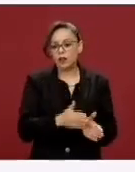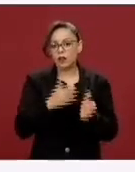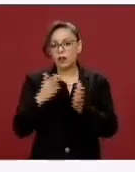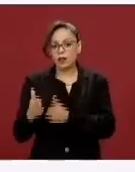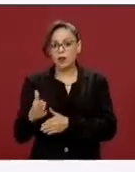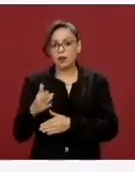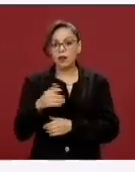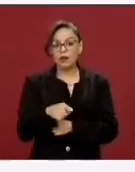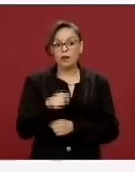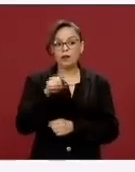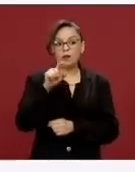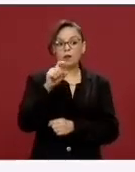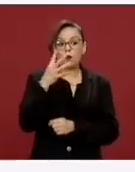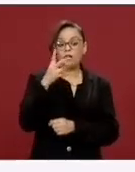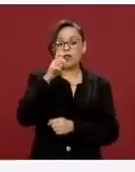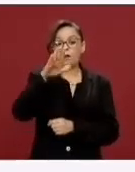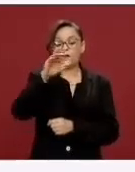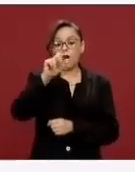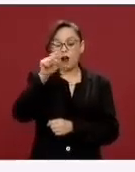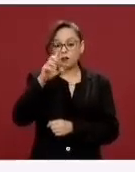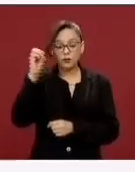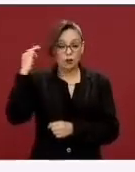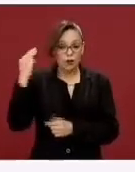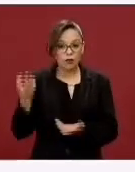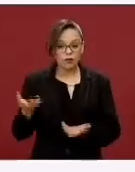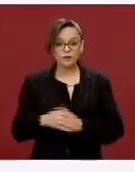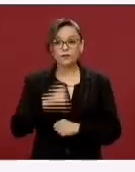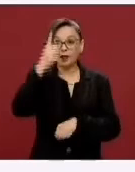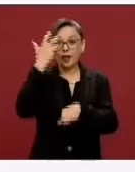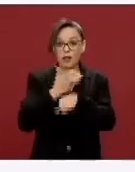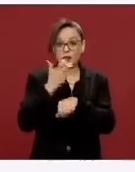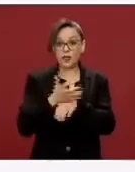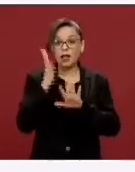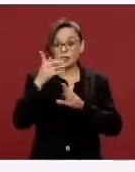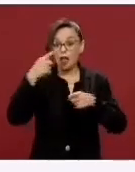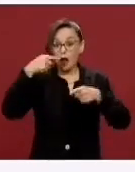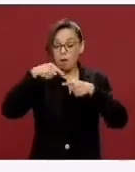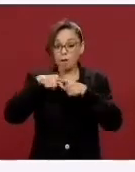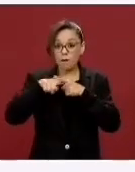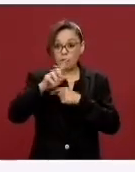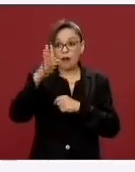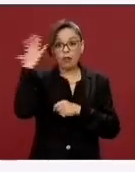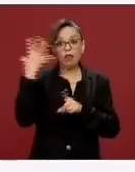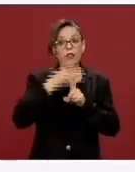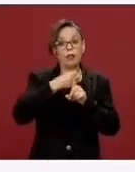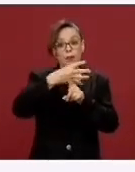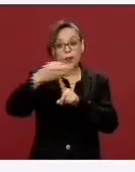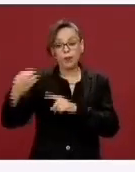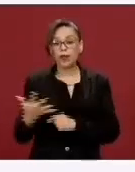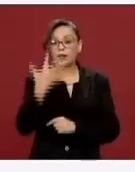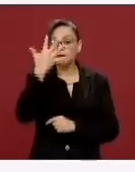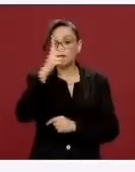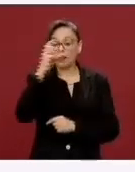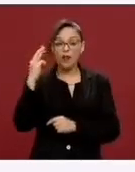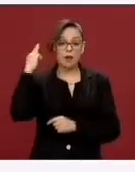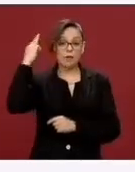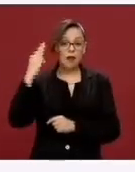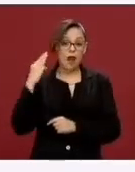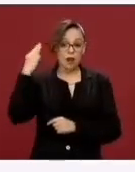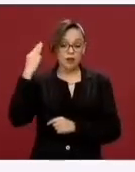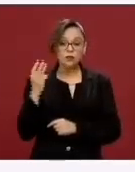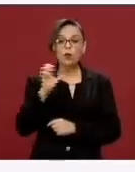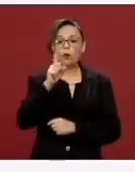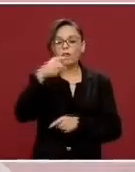Estados Unidos, habiendo iniciado con el incremento rápido en el número de casos el 5 de marzo, puso en